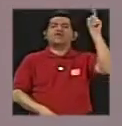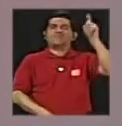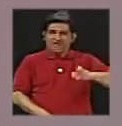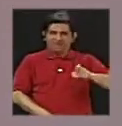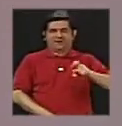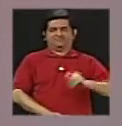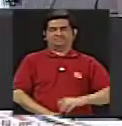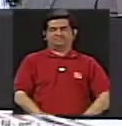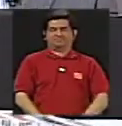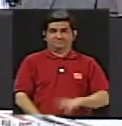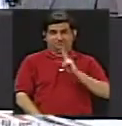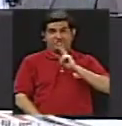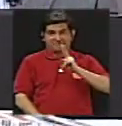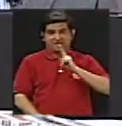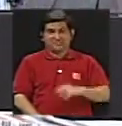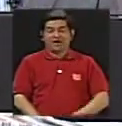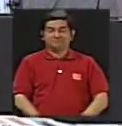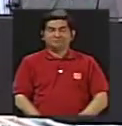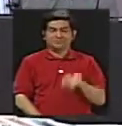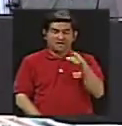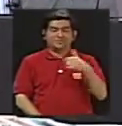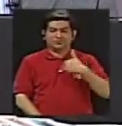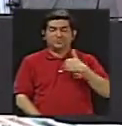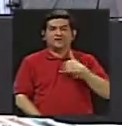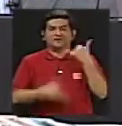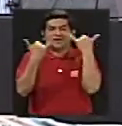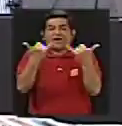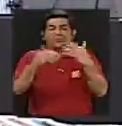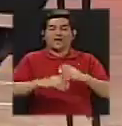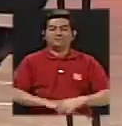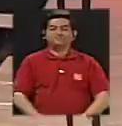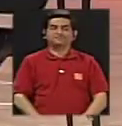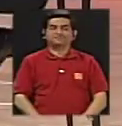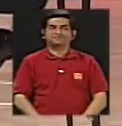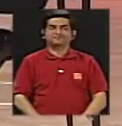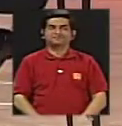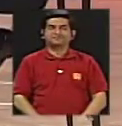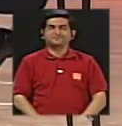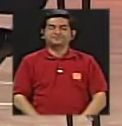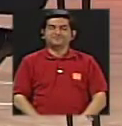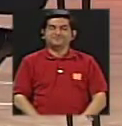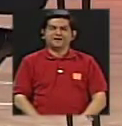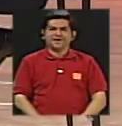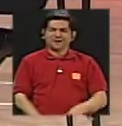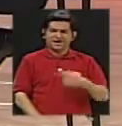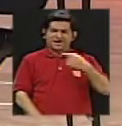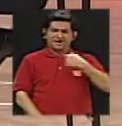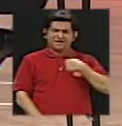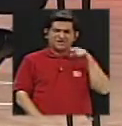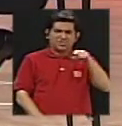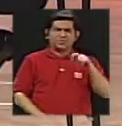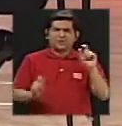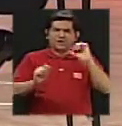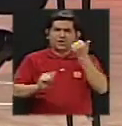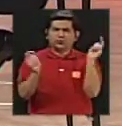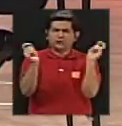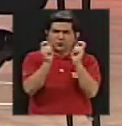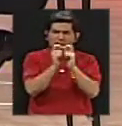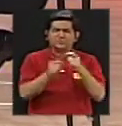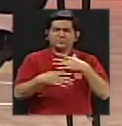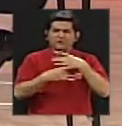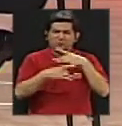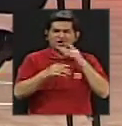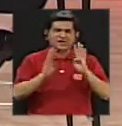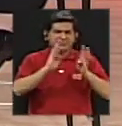Porque, ¿verdad? Efectivamente es lo que tenemos, ¿verdad? Y precisamente ahí eso me lleva a otro punto